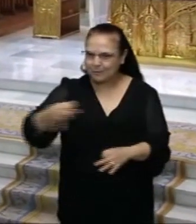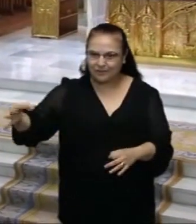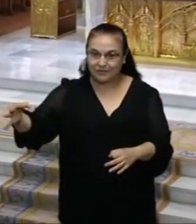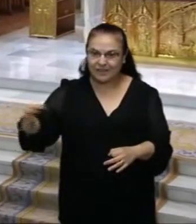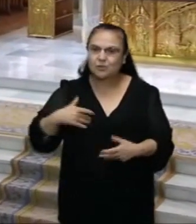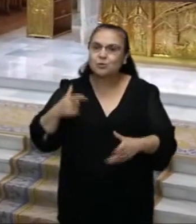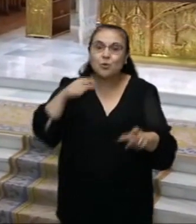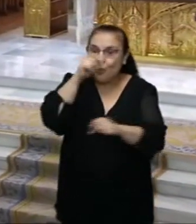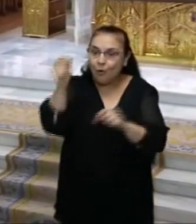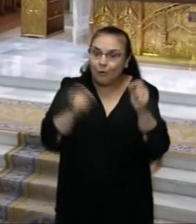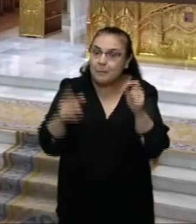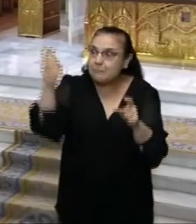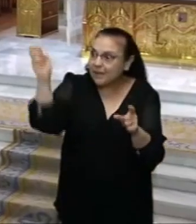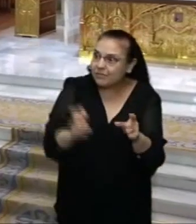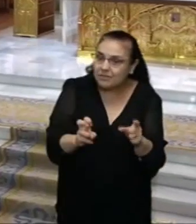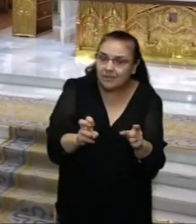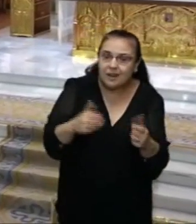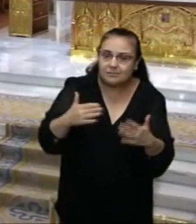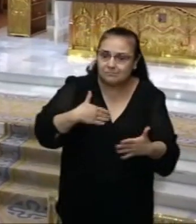¿Cuándo vendrás a mí?